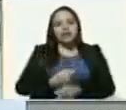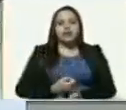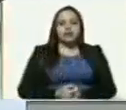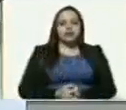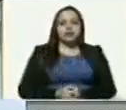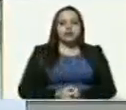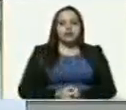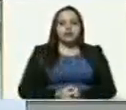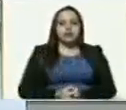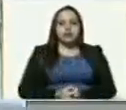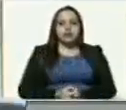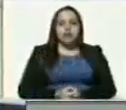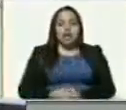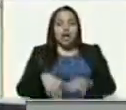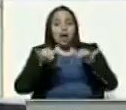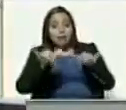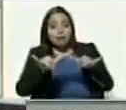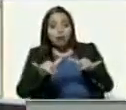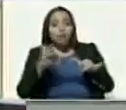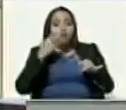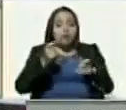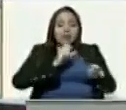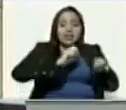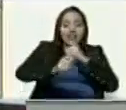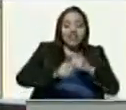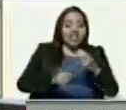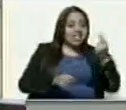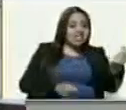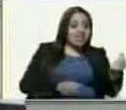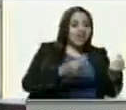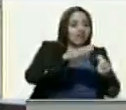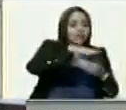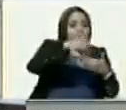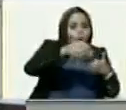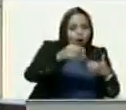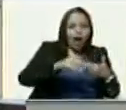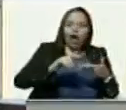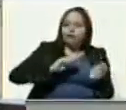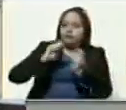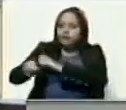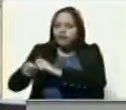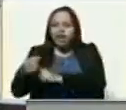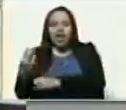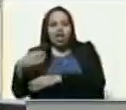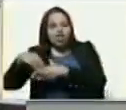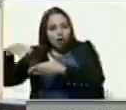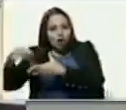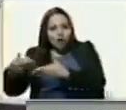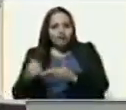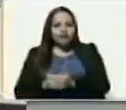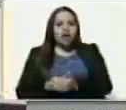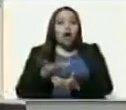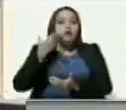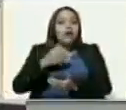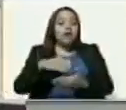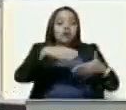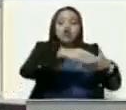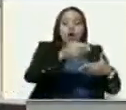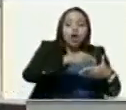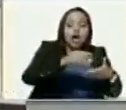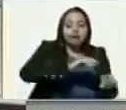de divisa a divisa. De divisa a divisa. De divisa a divisa. Si es el caso anterior era de divisa a bolívares.